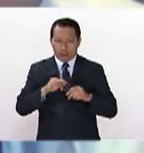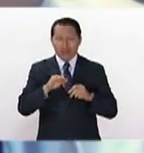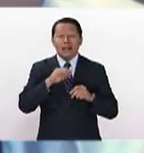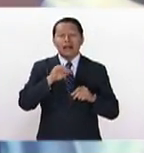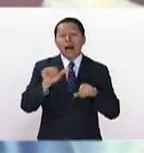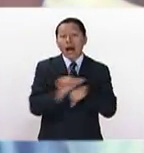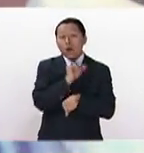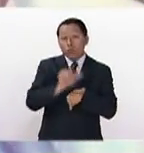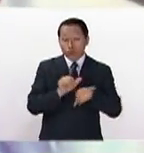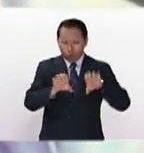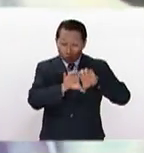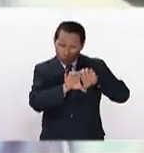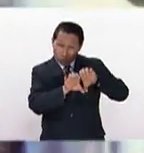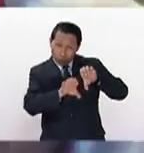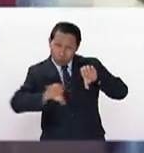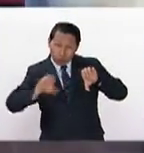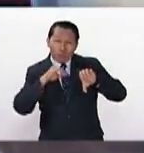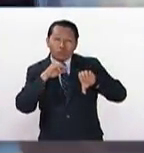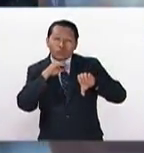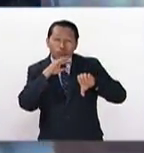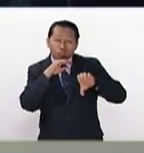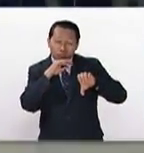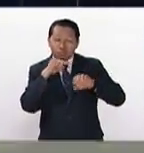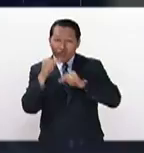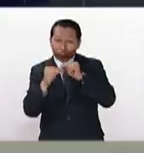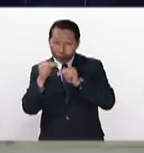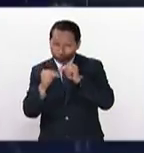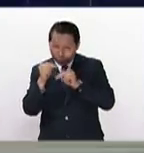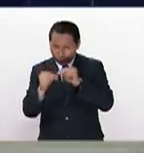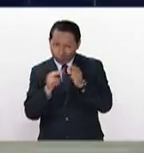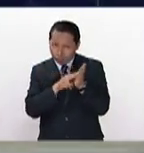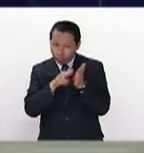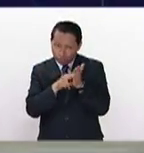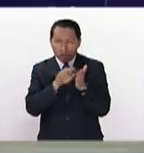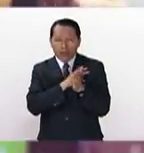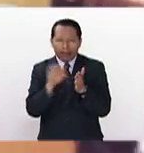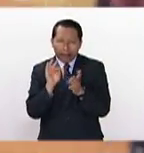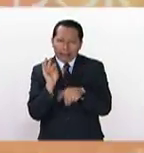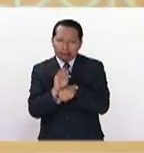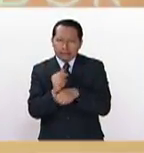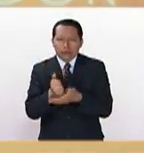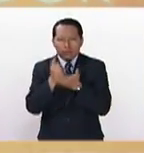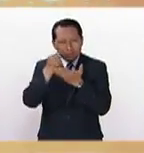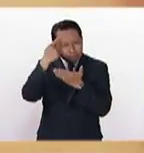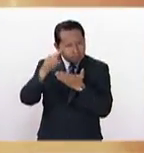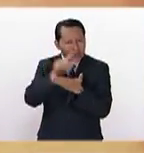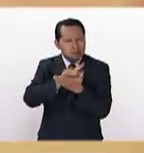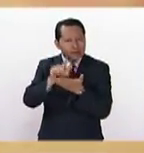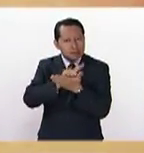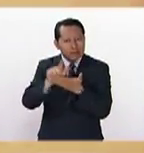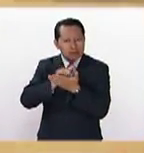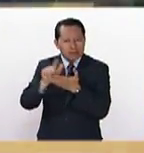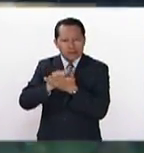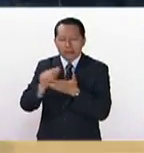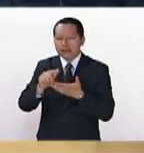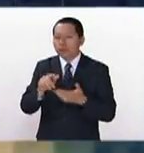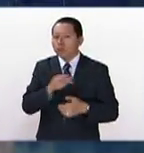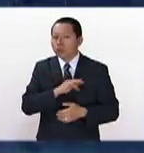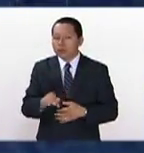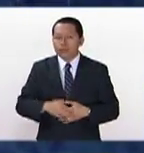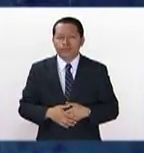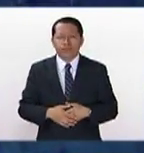escape y sus componentes internos facilitan la purificación del aire. ¿Esto ya está, digamos, en términos